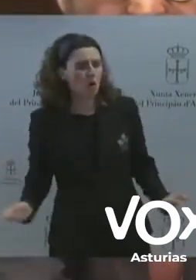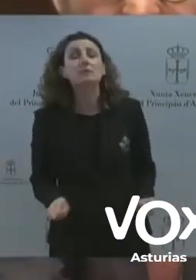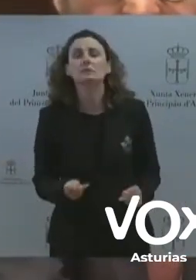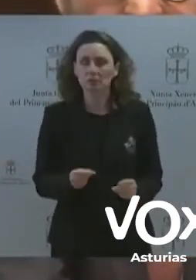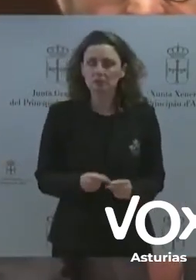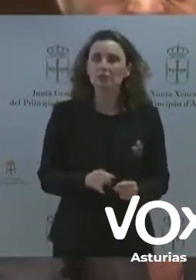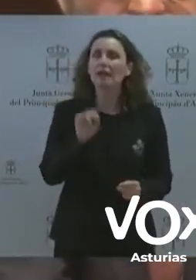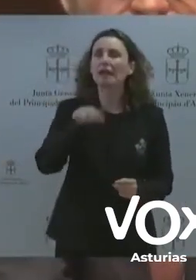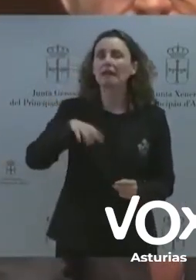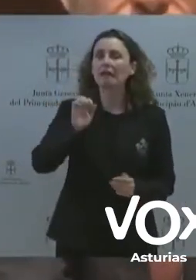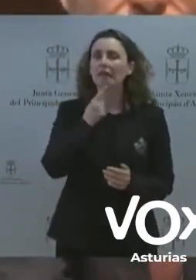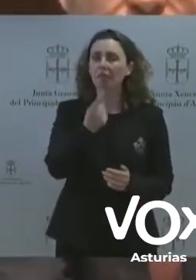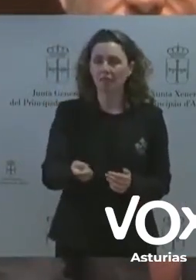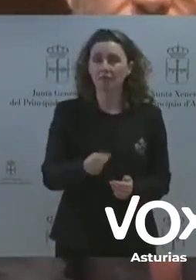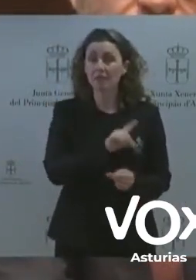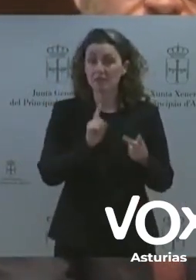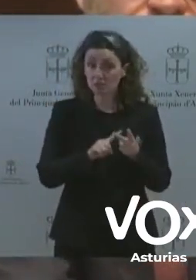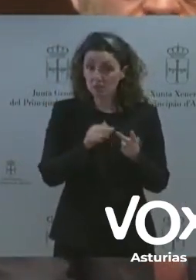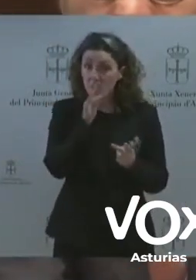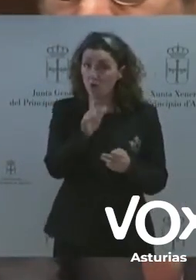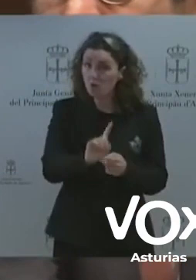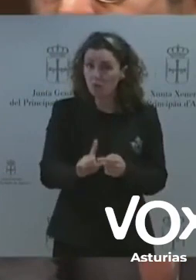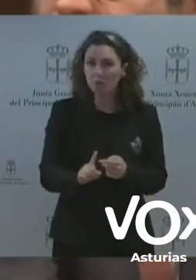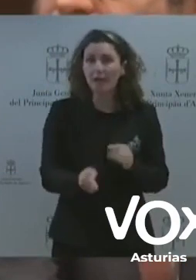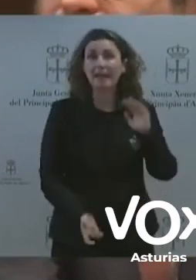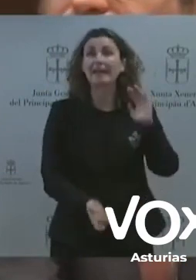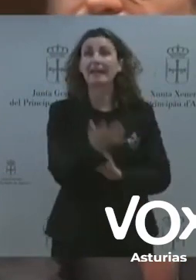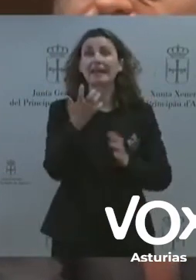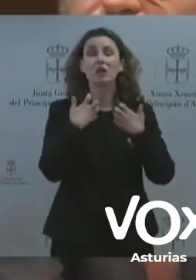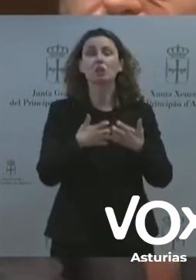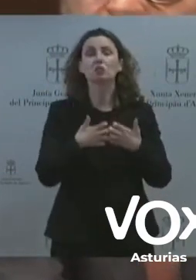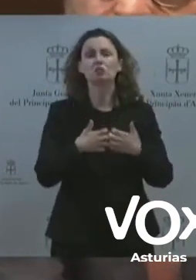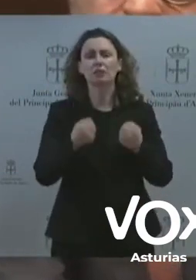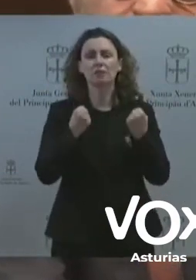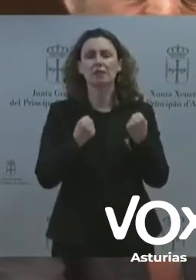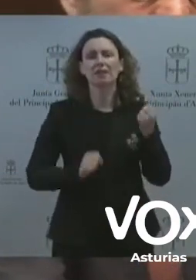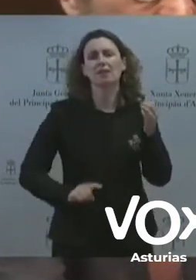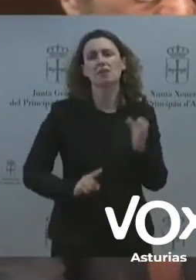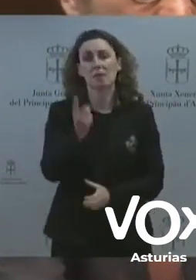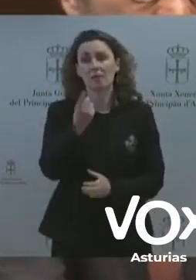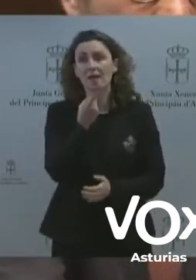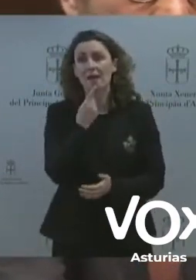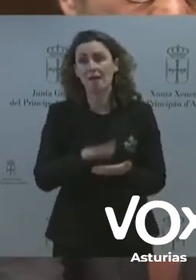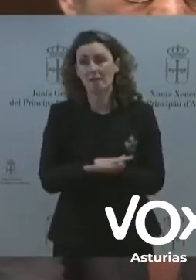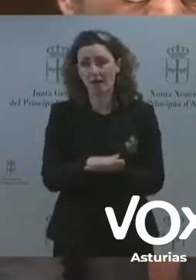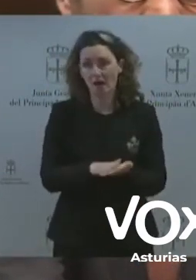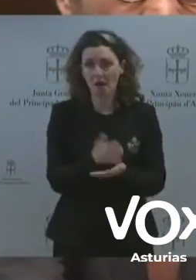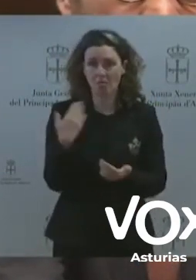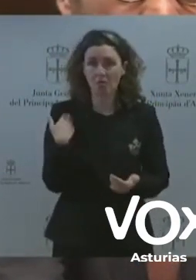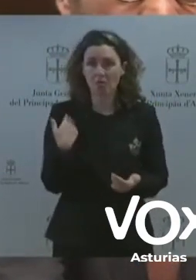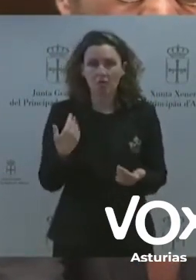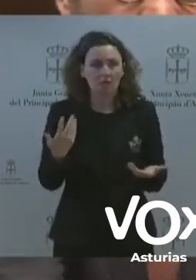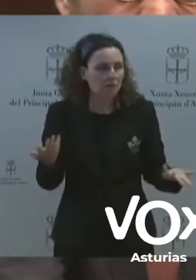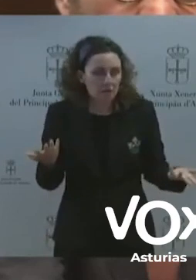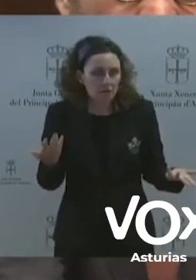incumplida: crearé una industria fuerte e innovadora, dice usted, decía o dijo. Nadie se imagina el futuro de Asturias sin